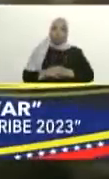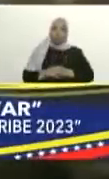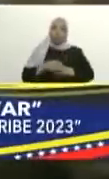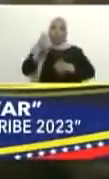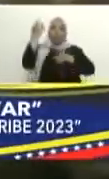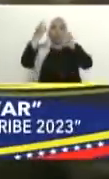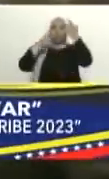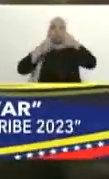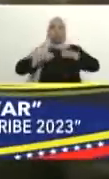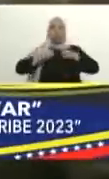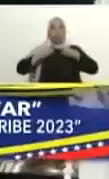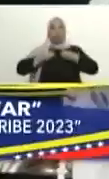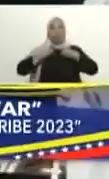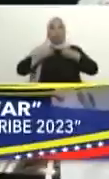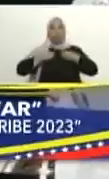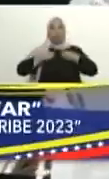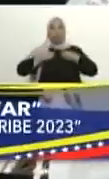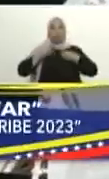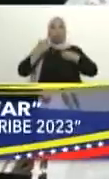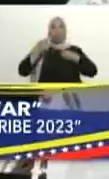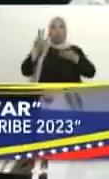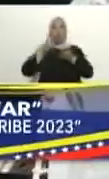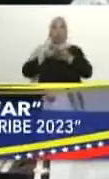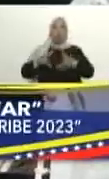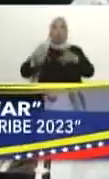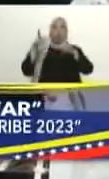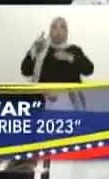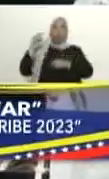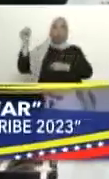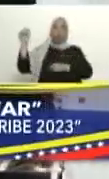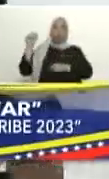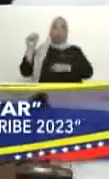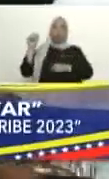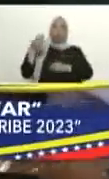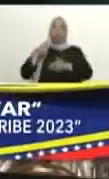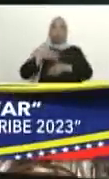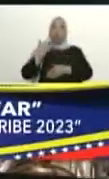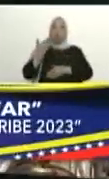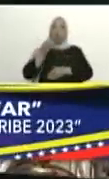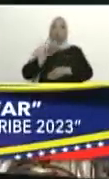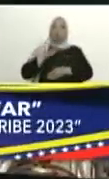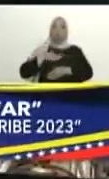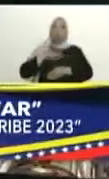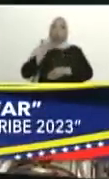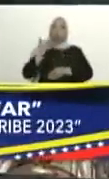Chávez vive. La patria sigue. Mi comandante en jefe, permiso para retirarme. Adelante.